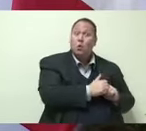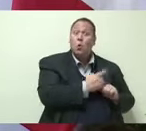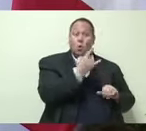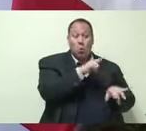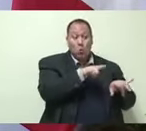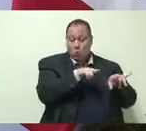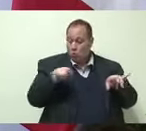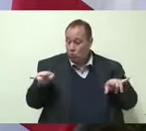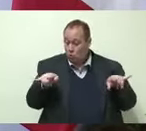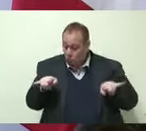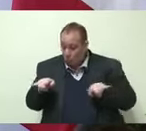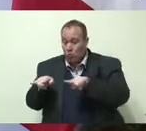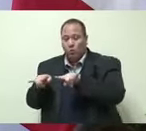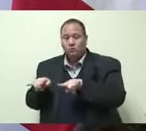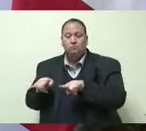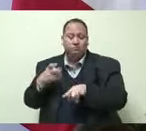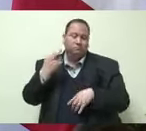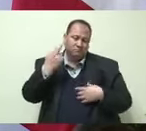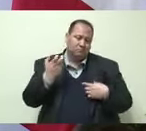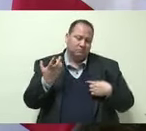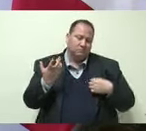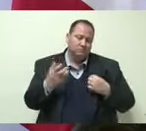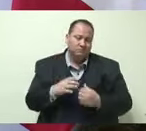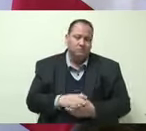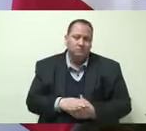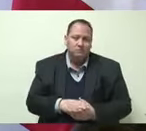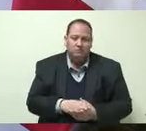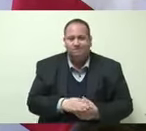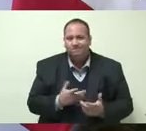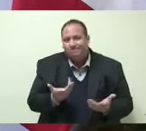vehículo. Por esas razones que únicamente